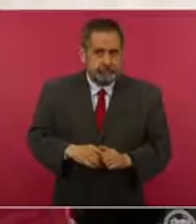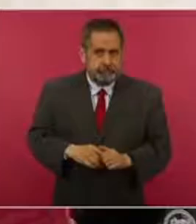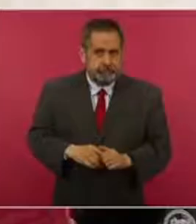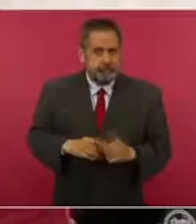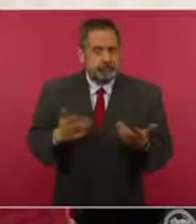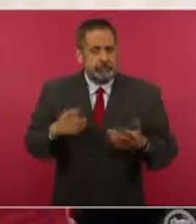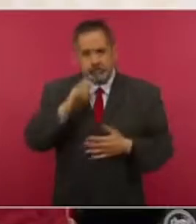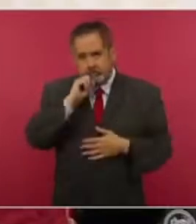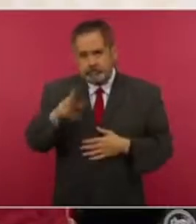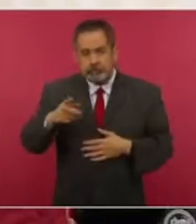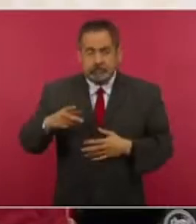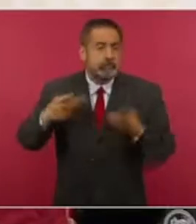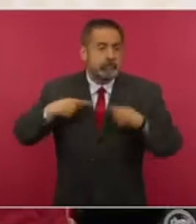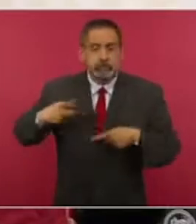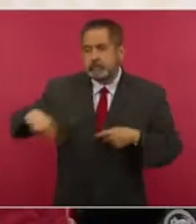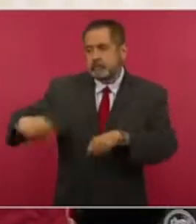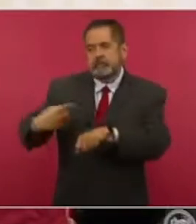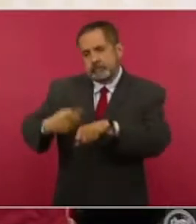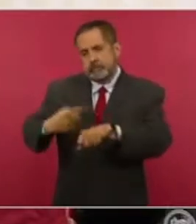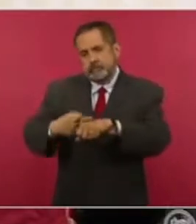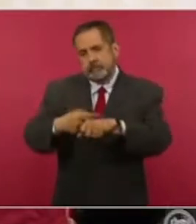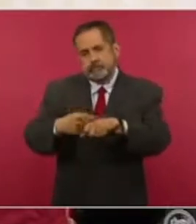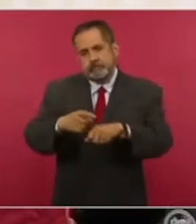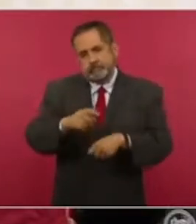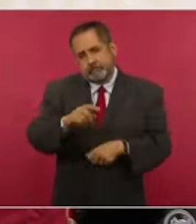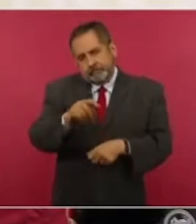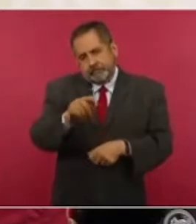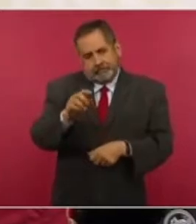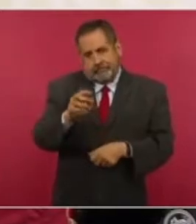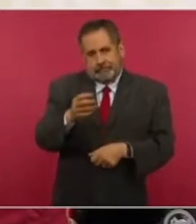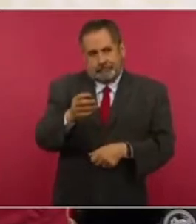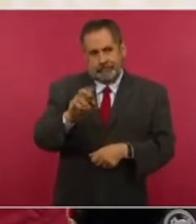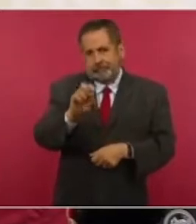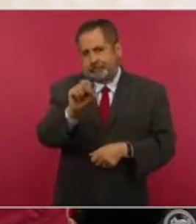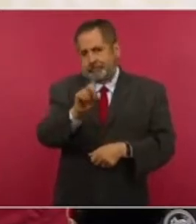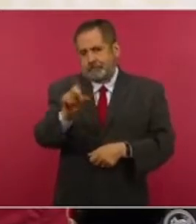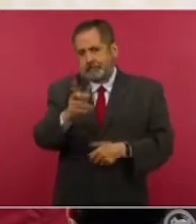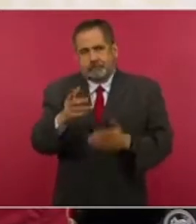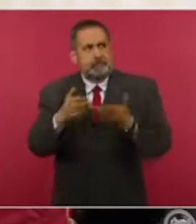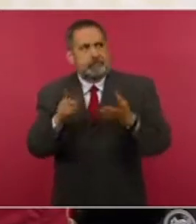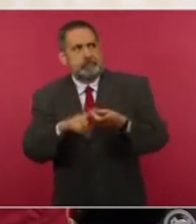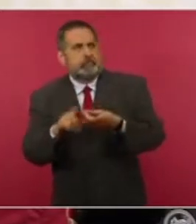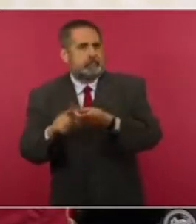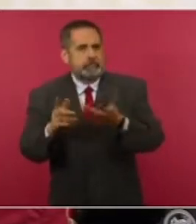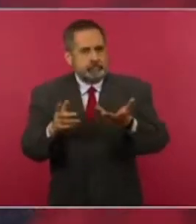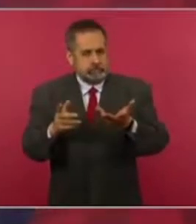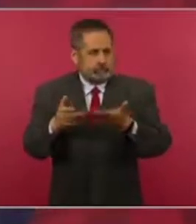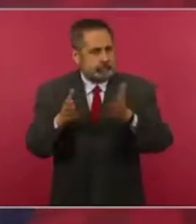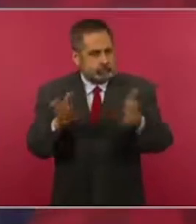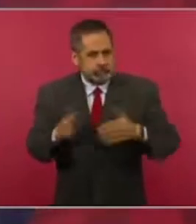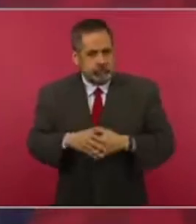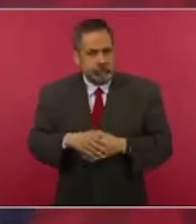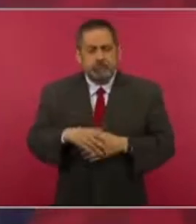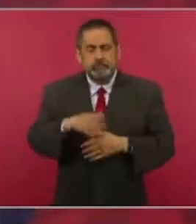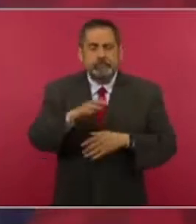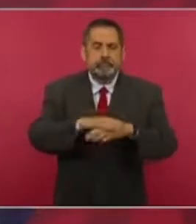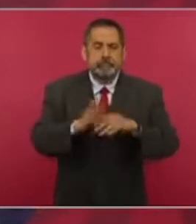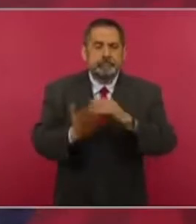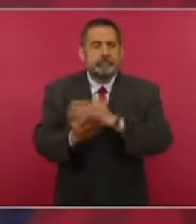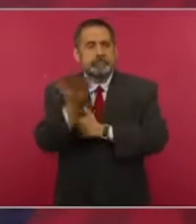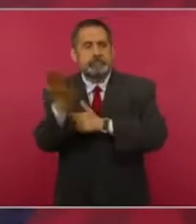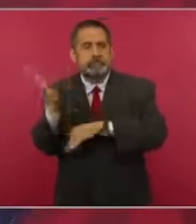porque también la gente se enferma los fines de semana, y que estén los turnos de la